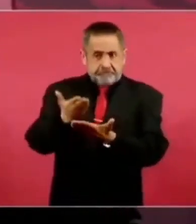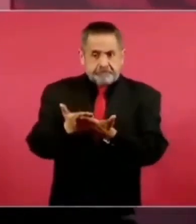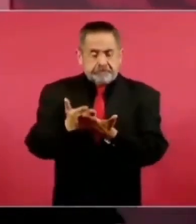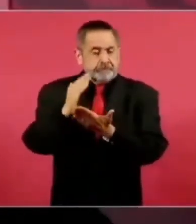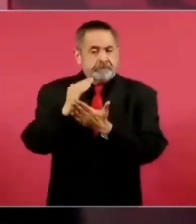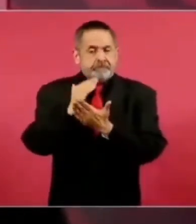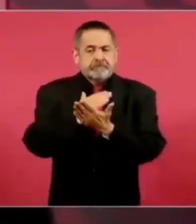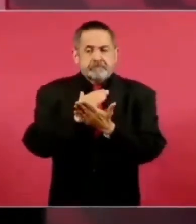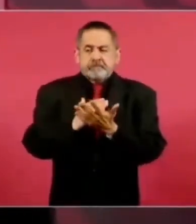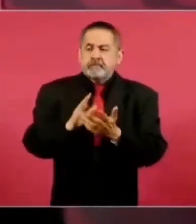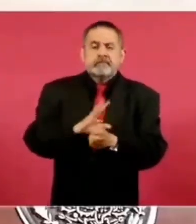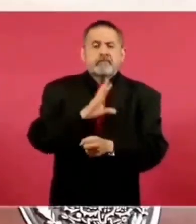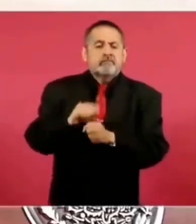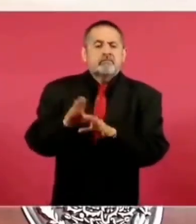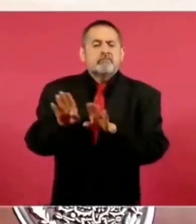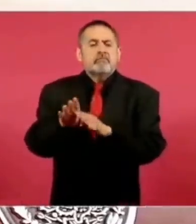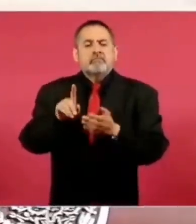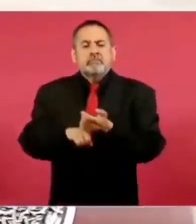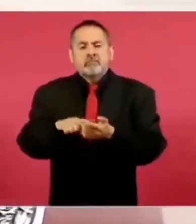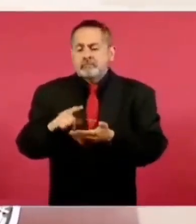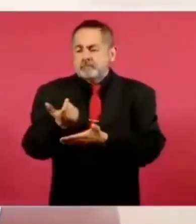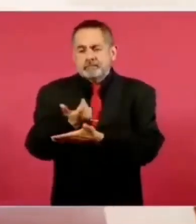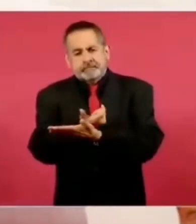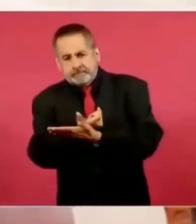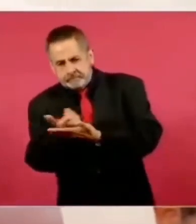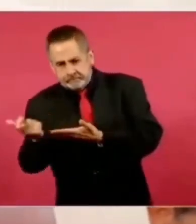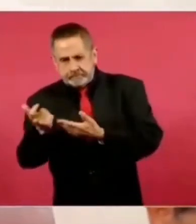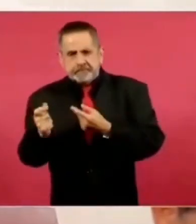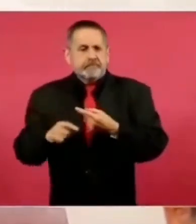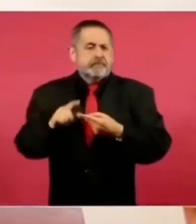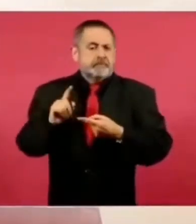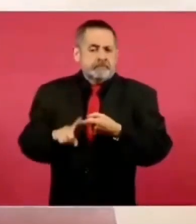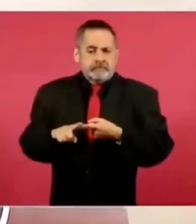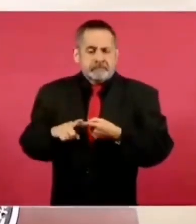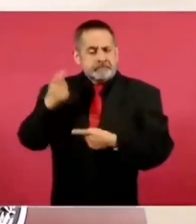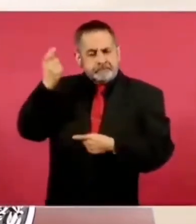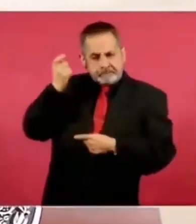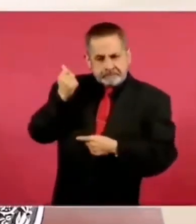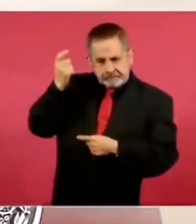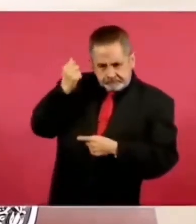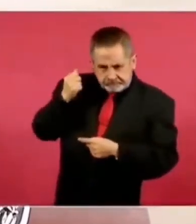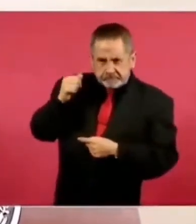tiene que ver más con salario, con pensiones,